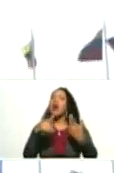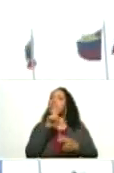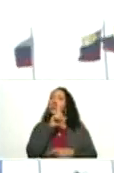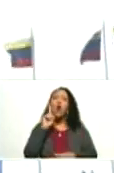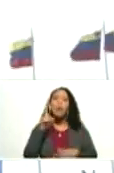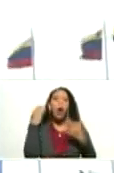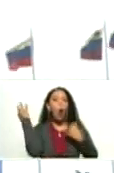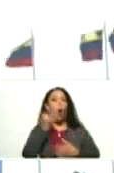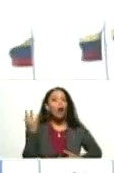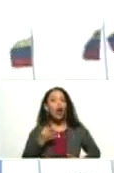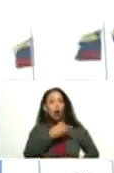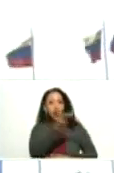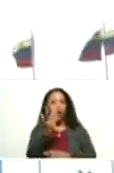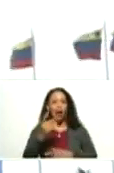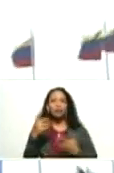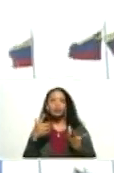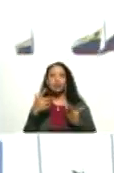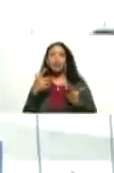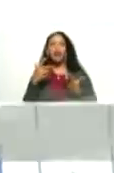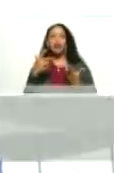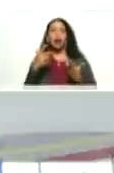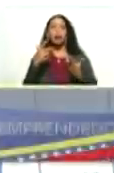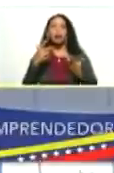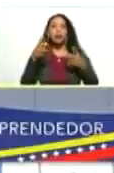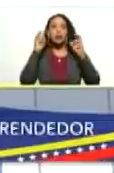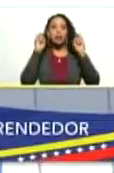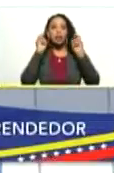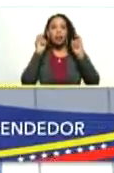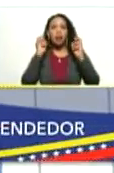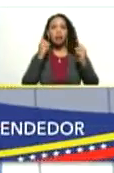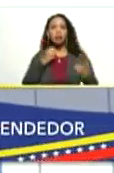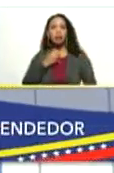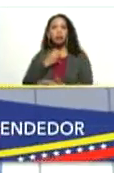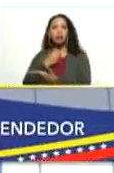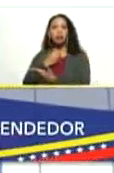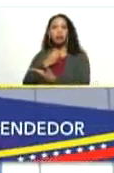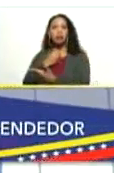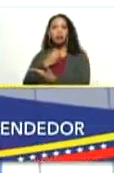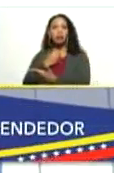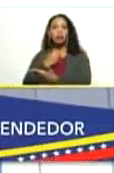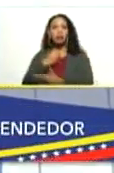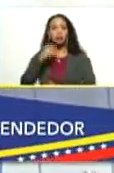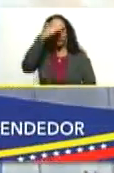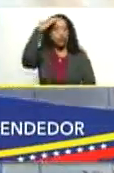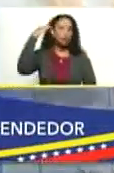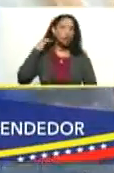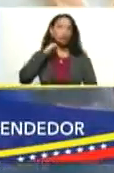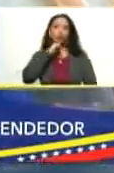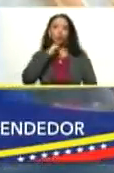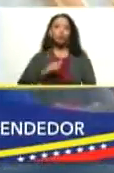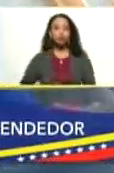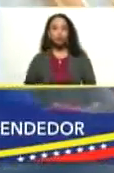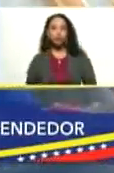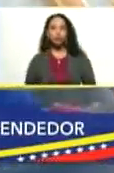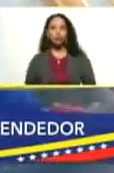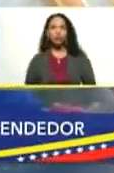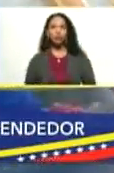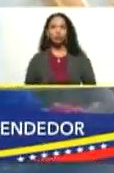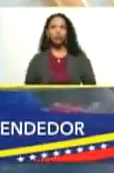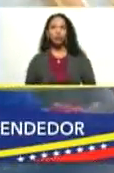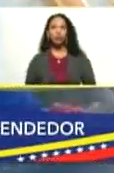dieron? Complejo Histórico, Cultural, Memorial, Turístico, Sebastián Francisco de Miranda. ¿Ah?